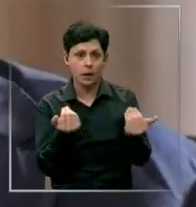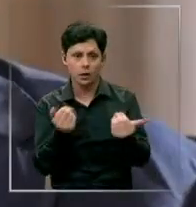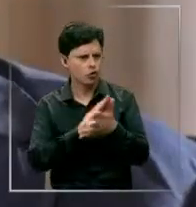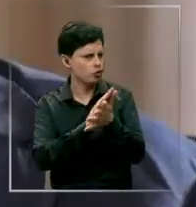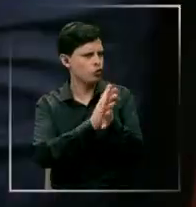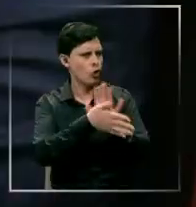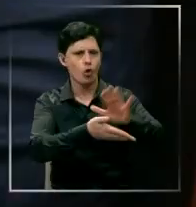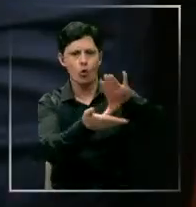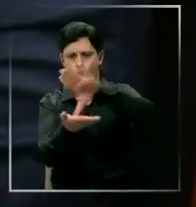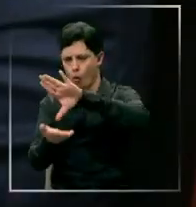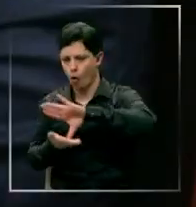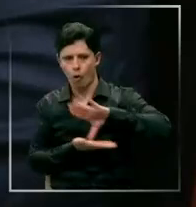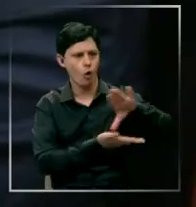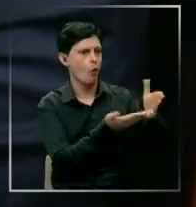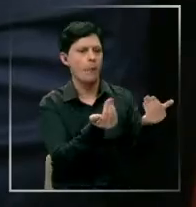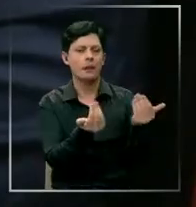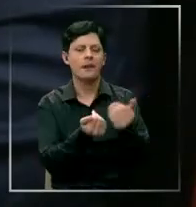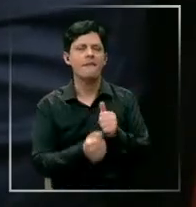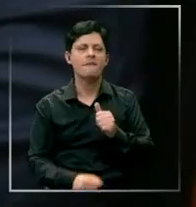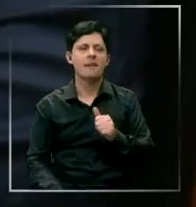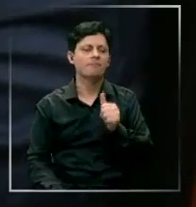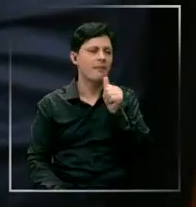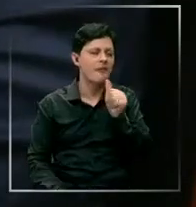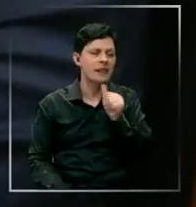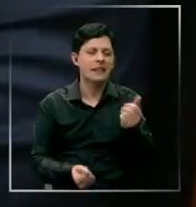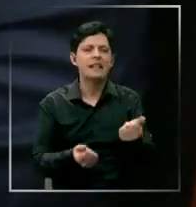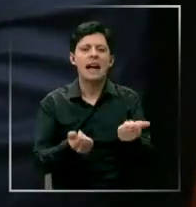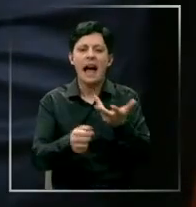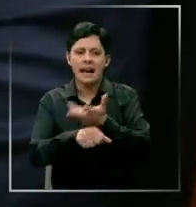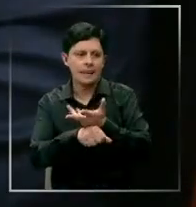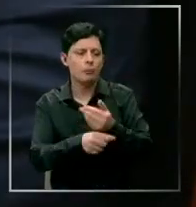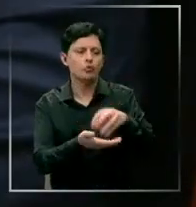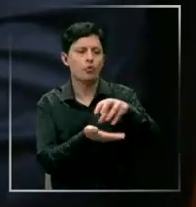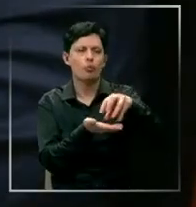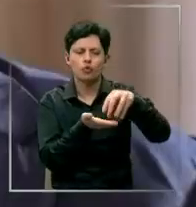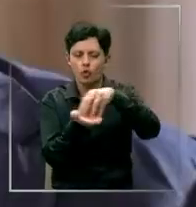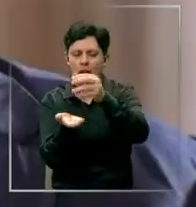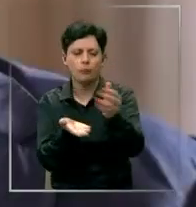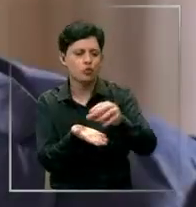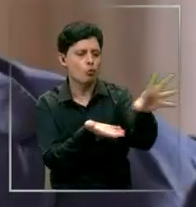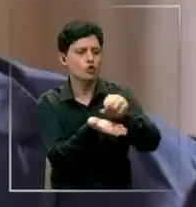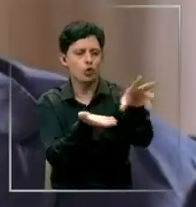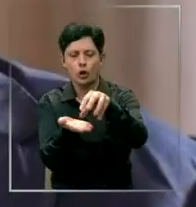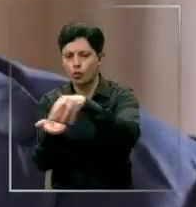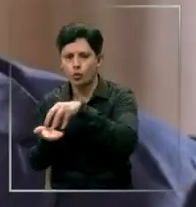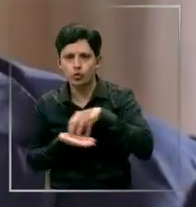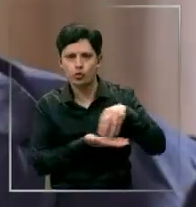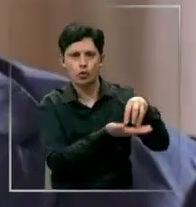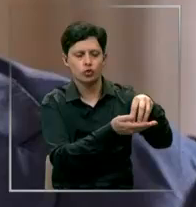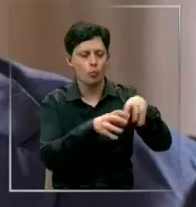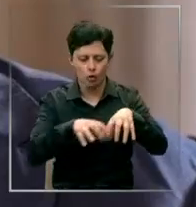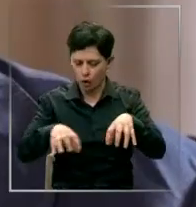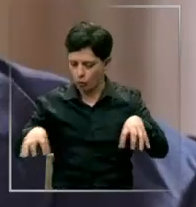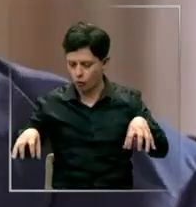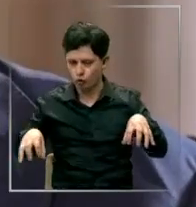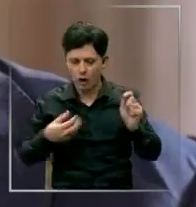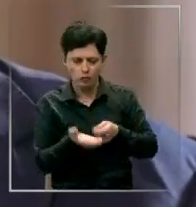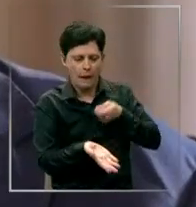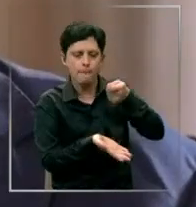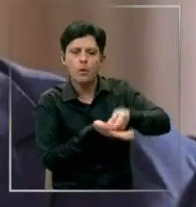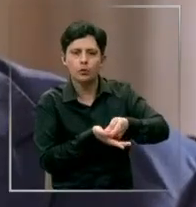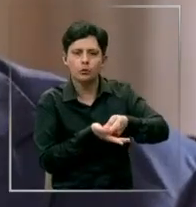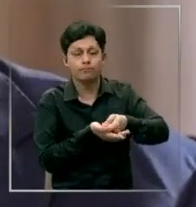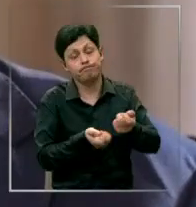muchos recursos. Bueno, entre medio estuvo la pandemia, todo ese tipo de cosas. Hay un